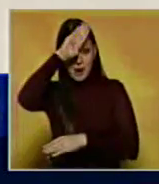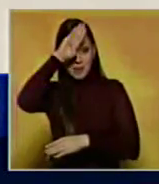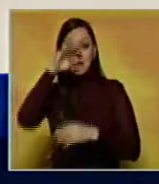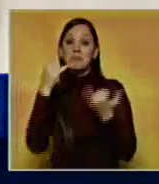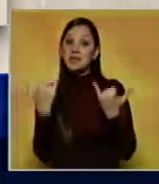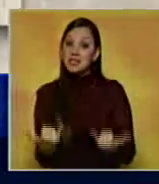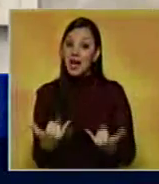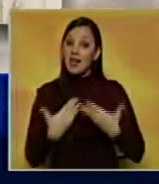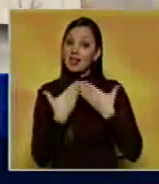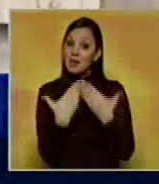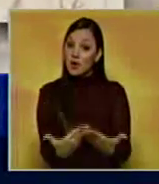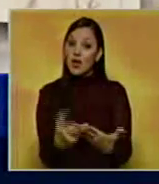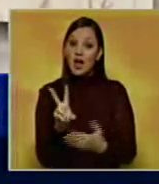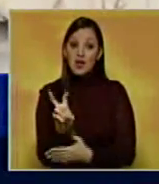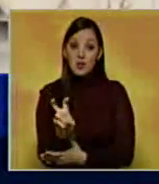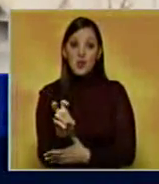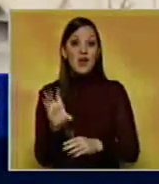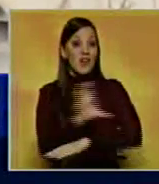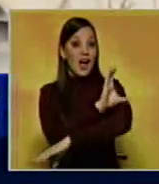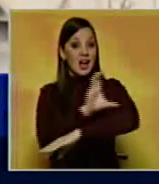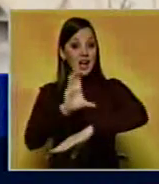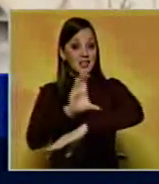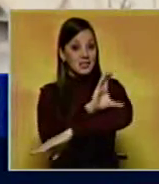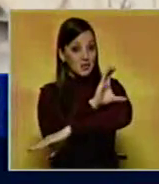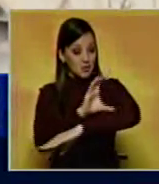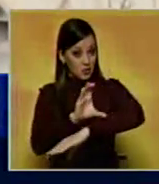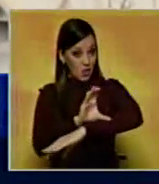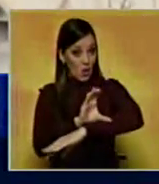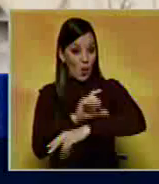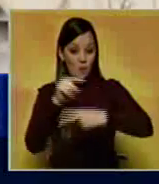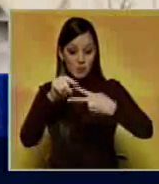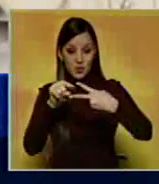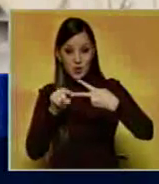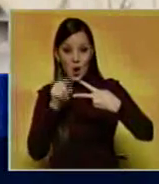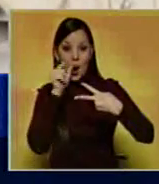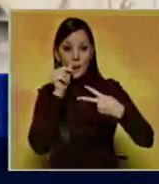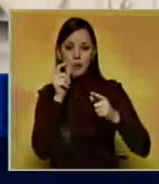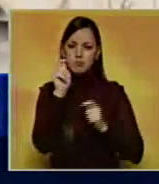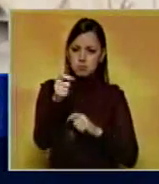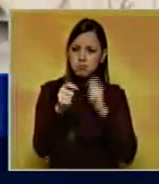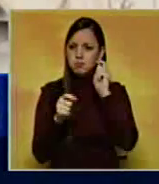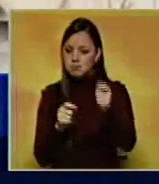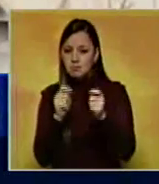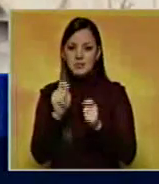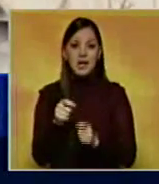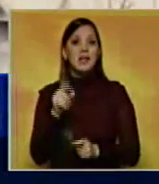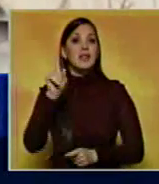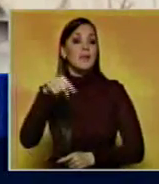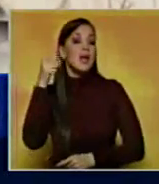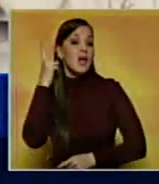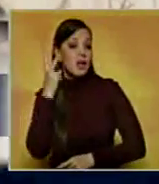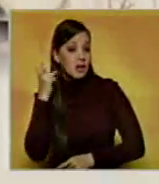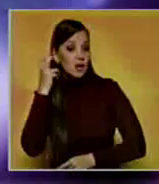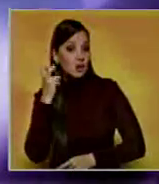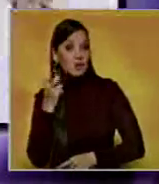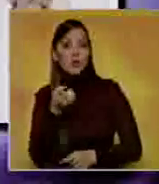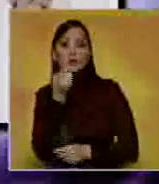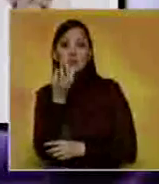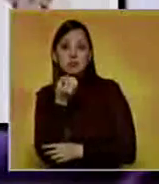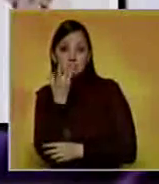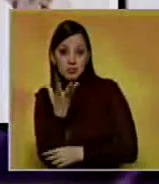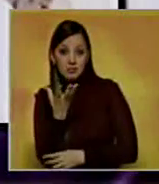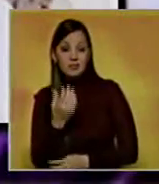primera canción con ecos de Pink Floyd y Bon Jovi, al mismo tiempo que se escuchan versos de sus discursos.